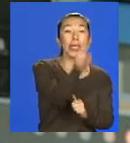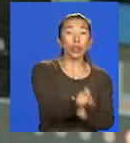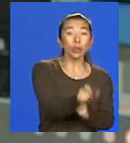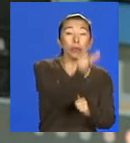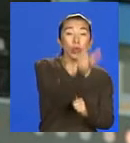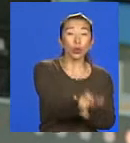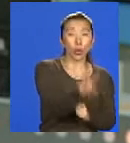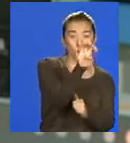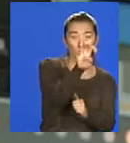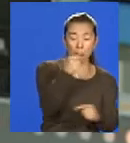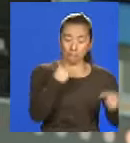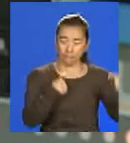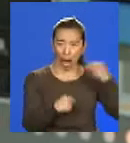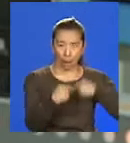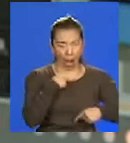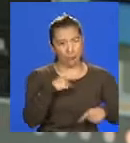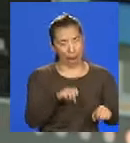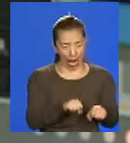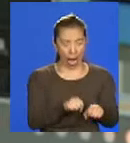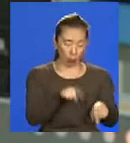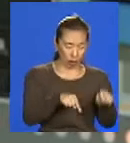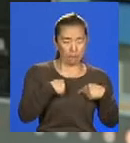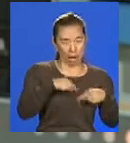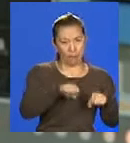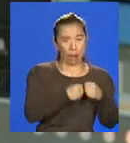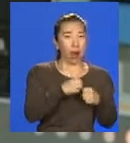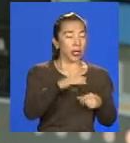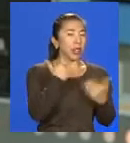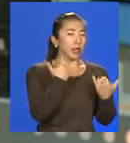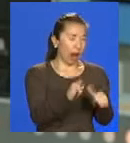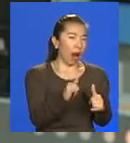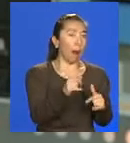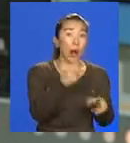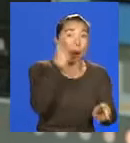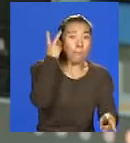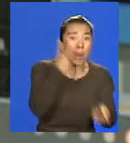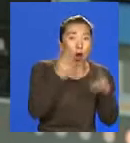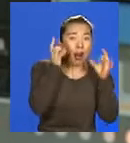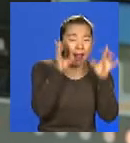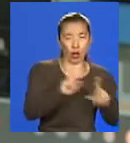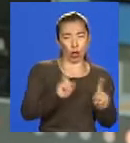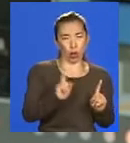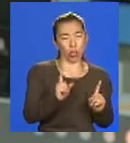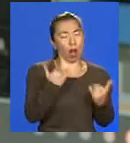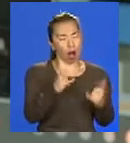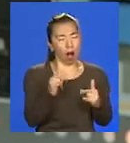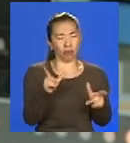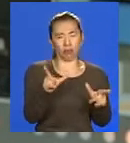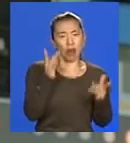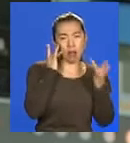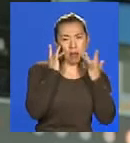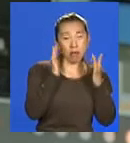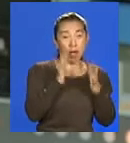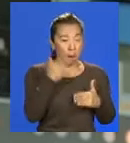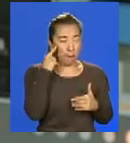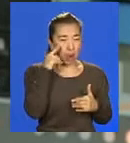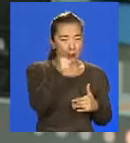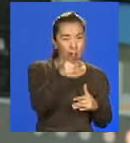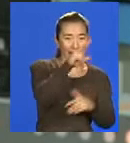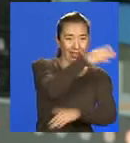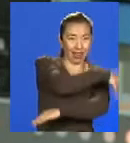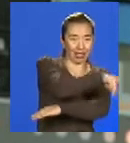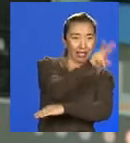personas heridas o lesionadas que ya están y ya se encuentran fuera de peligro. Vamos en directo a la calle 72 con carrera décima,